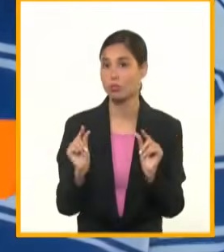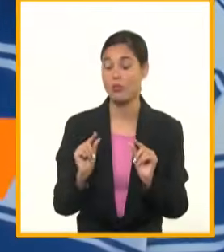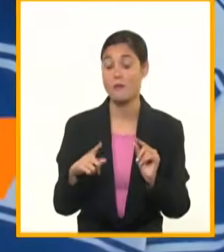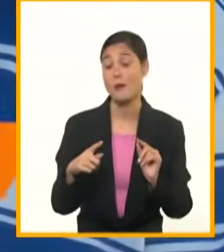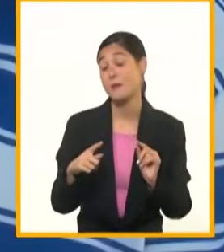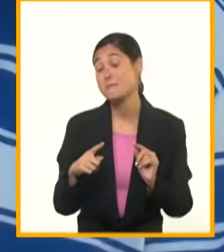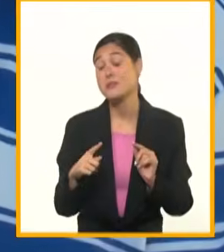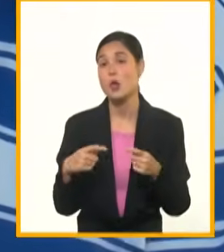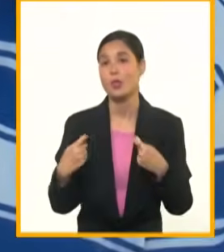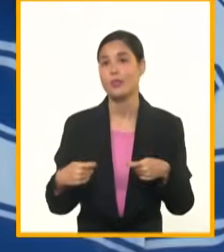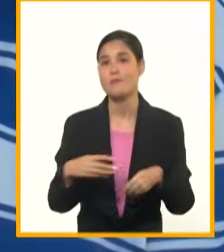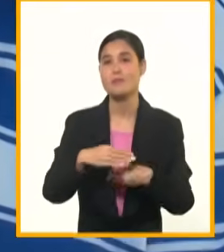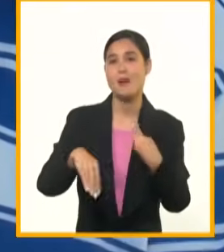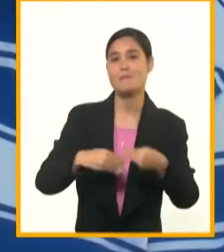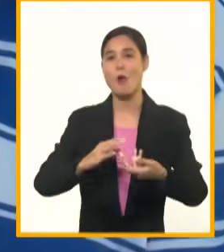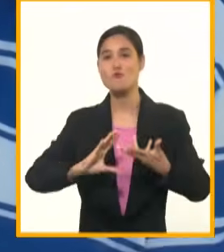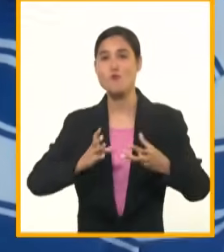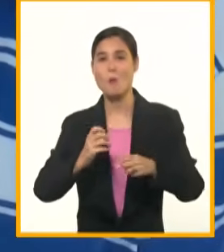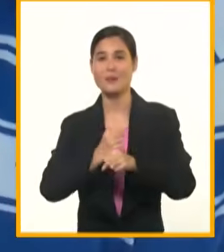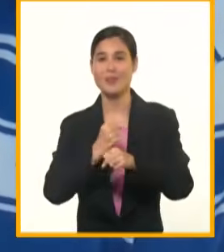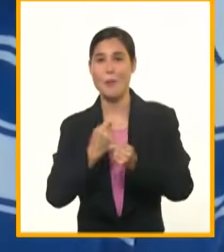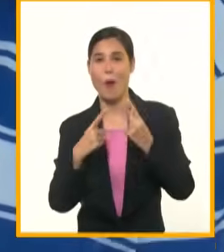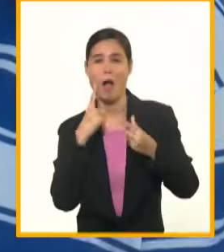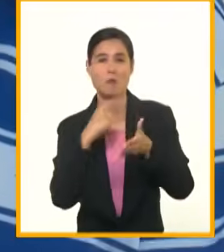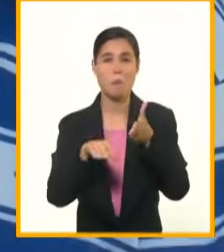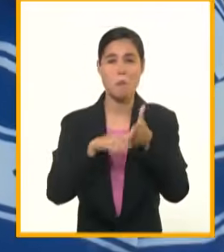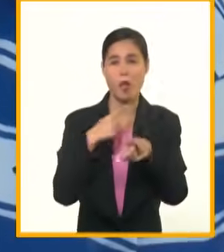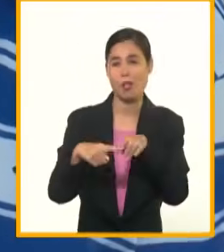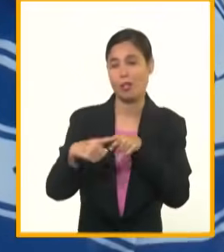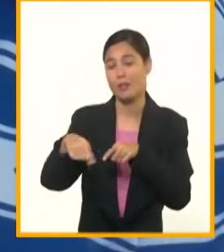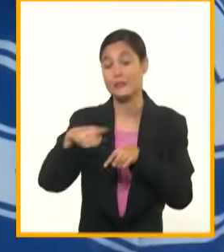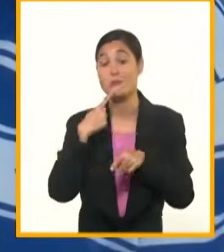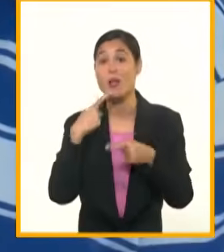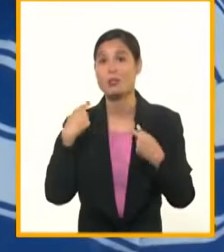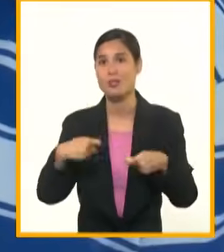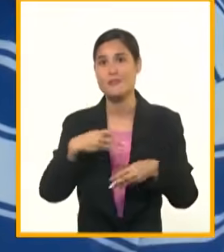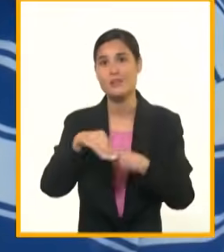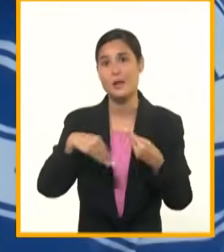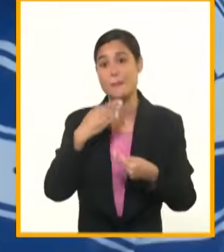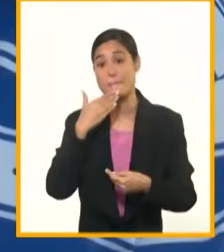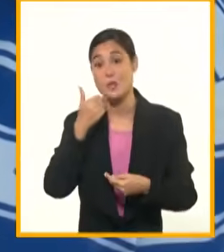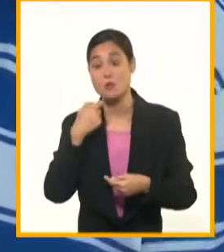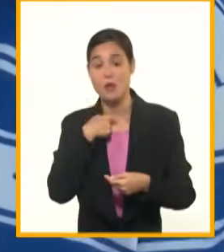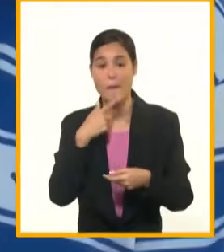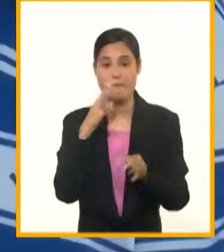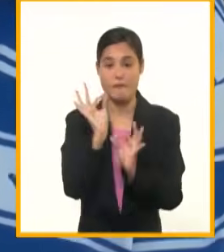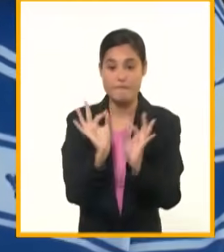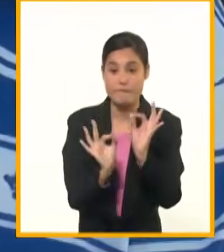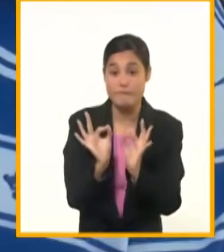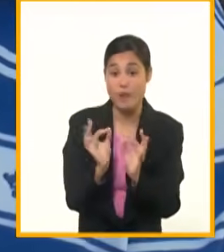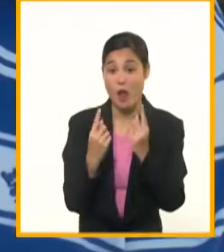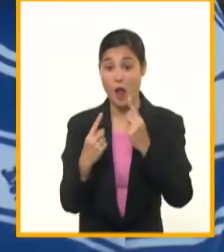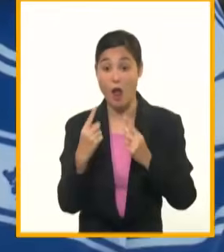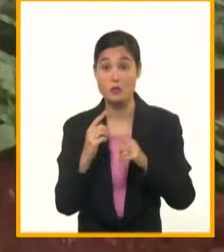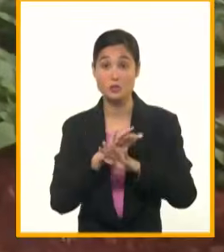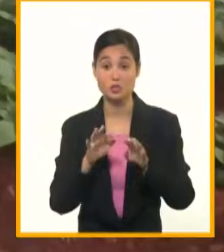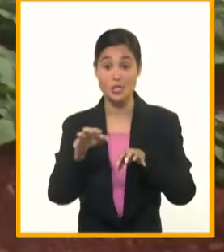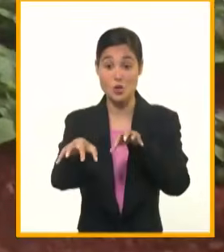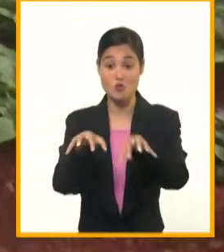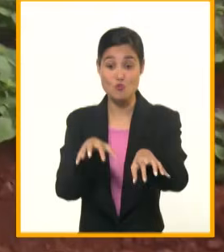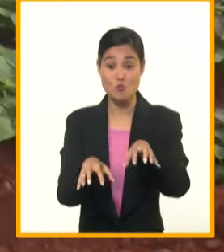de nuevas áreas que se han puesto en explotación, áreas que hacía varios años que no se